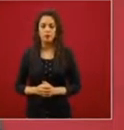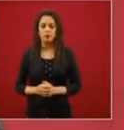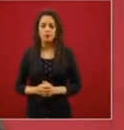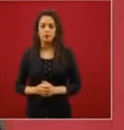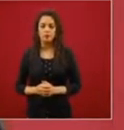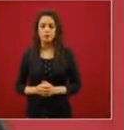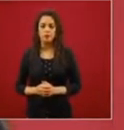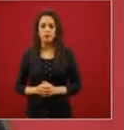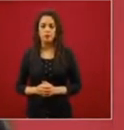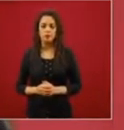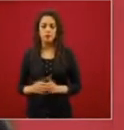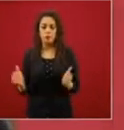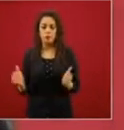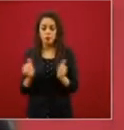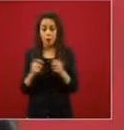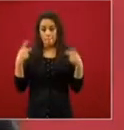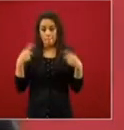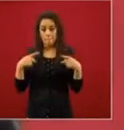funcionarios bien pagados,